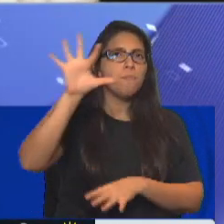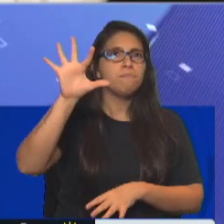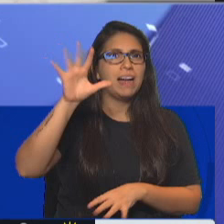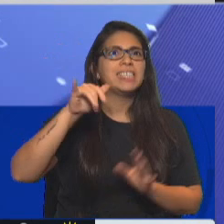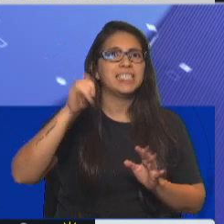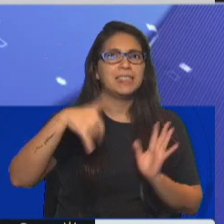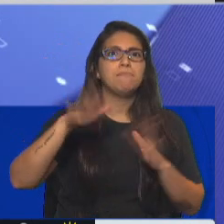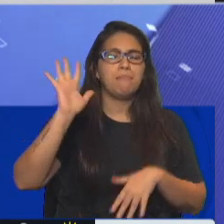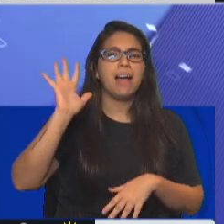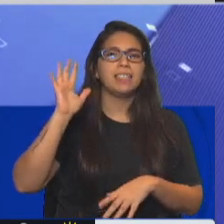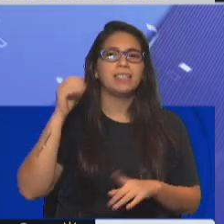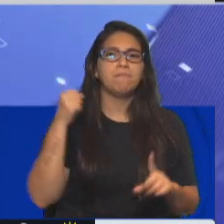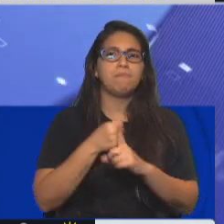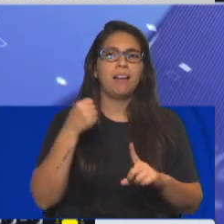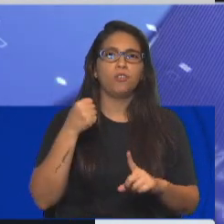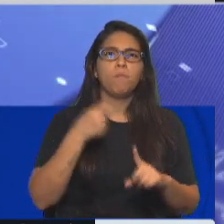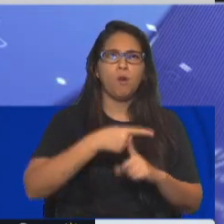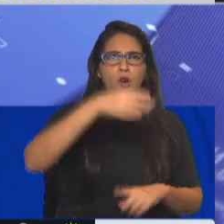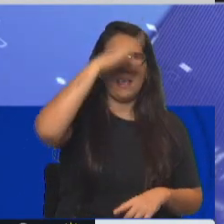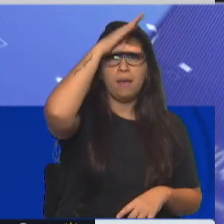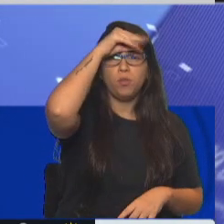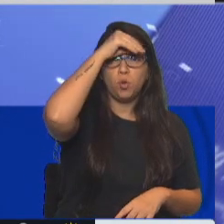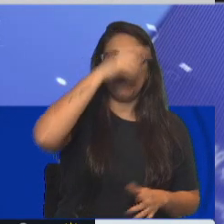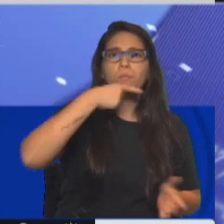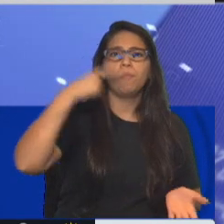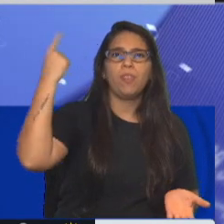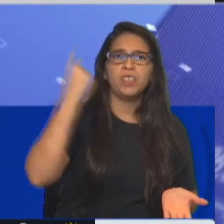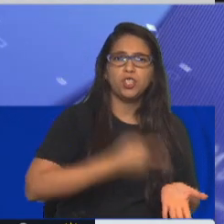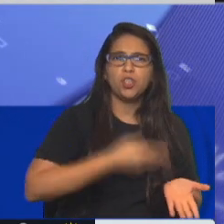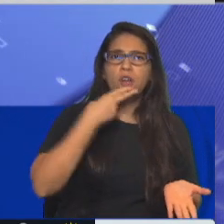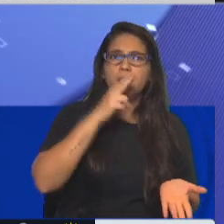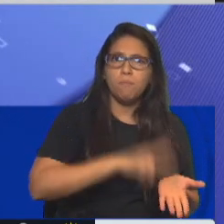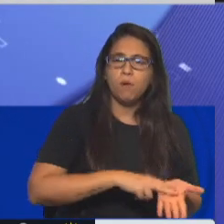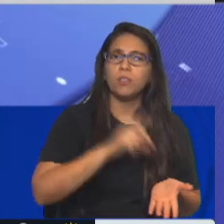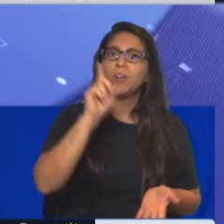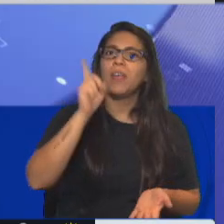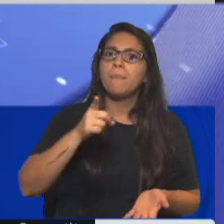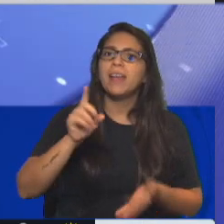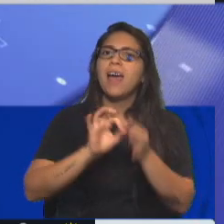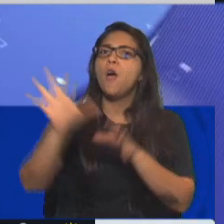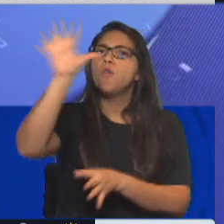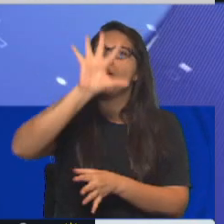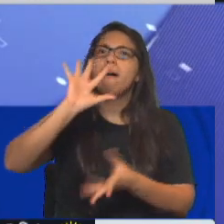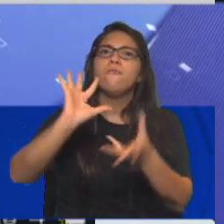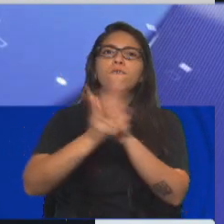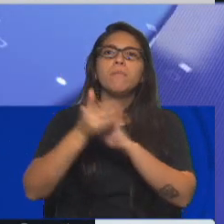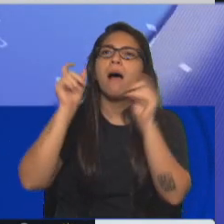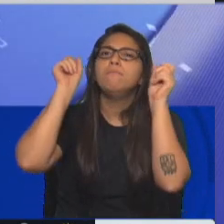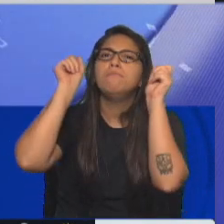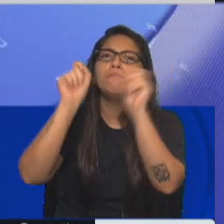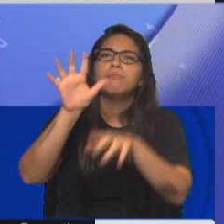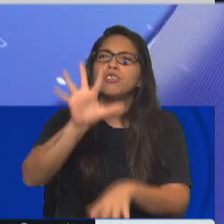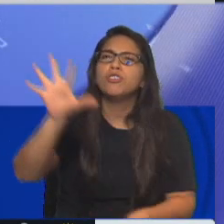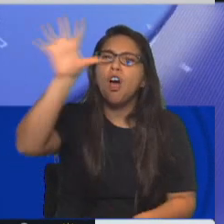no solamente por la medida de Trump, sino por la condición estructural en la que están. Claro. Si nosotros